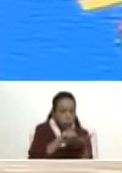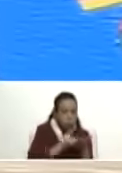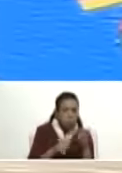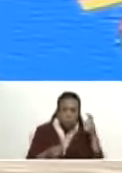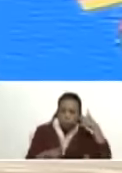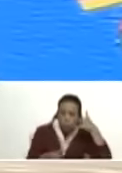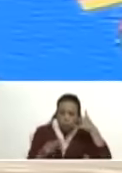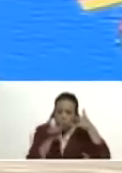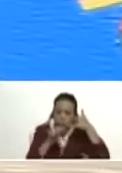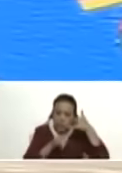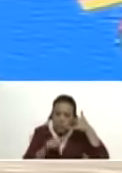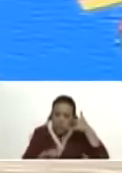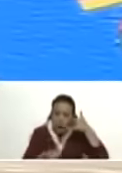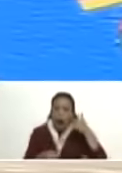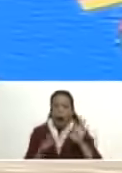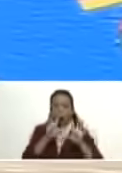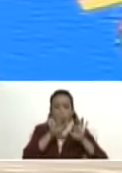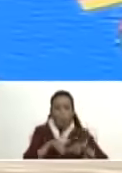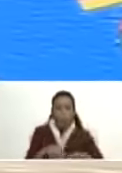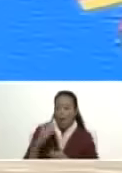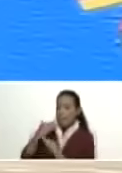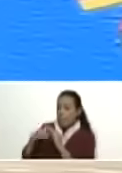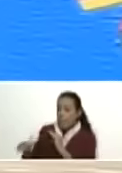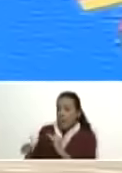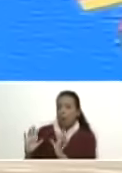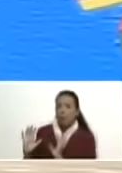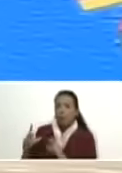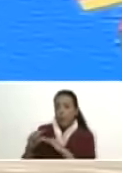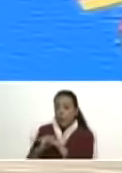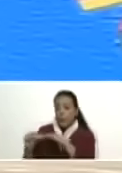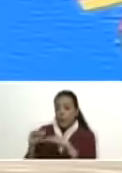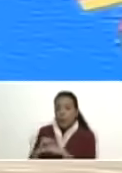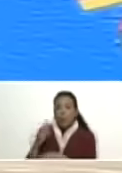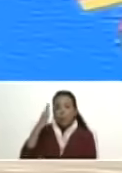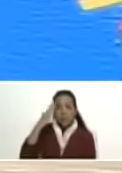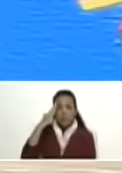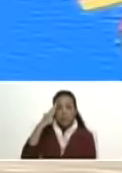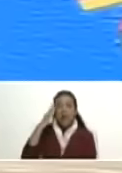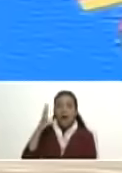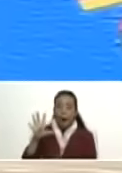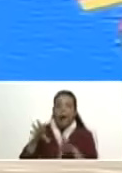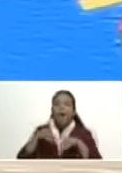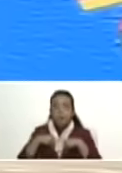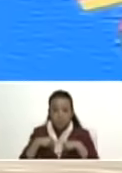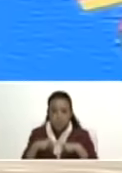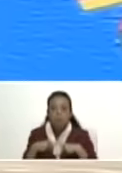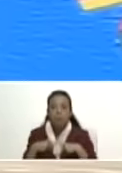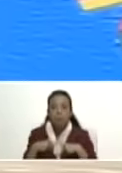con la participación del canciller de Trinidad. Y reconoce que